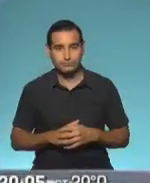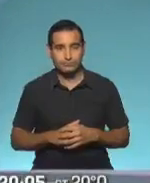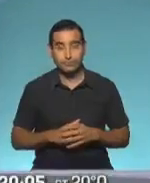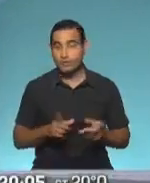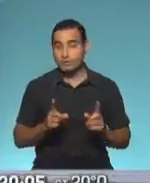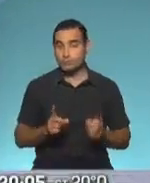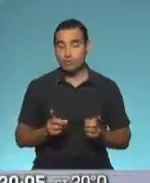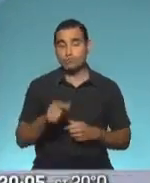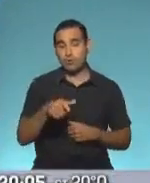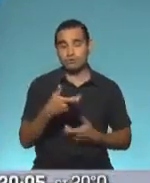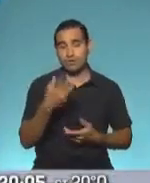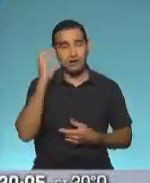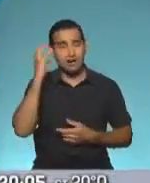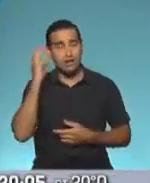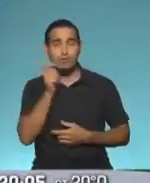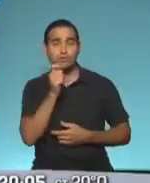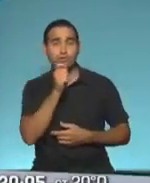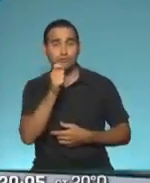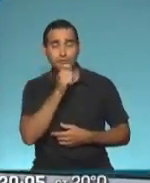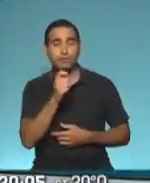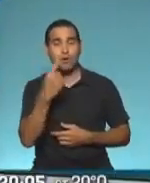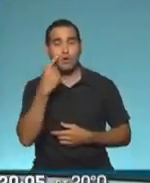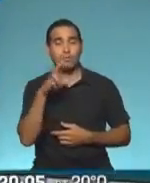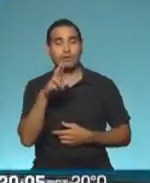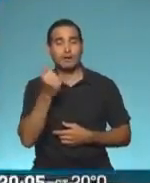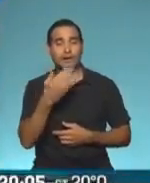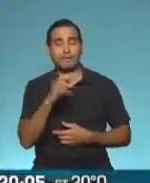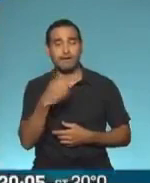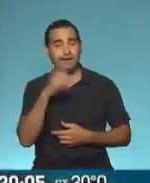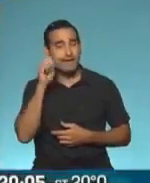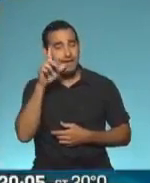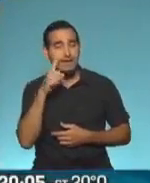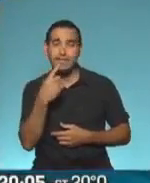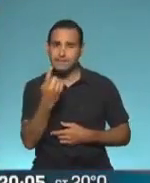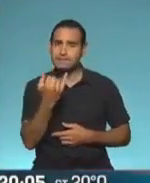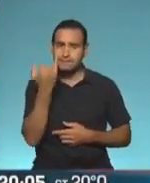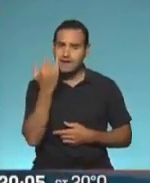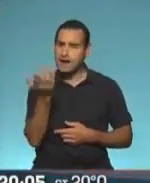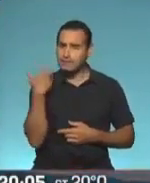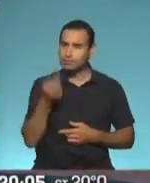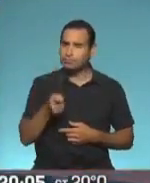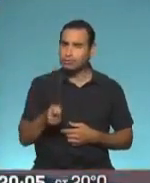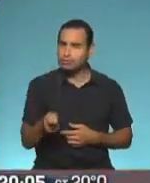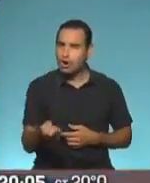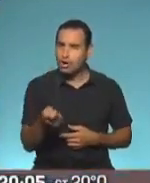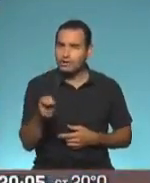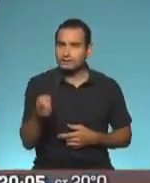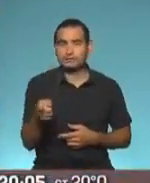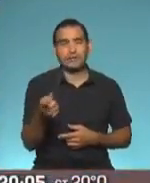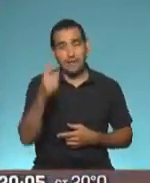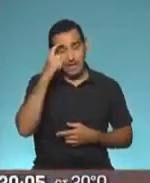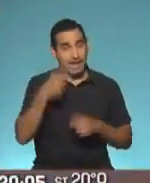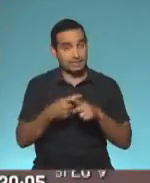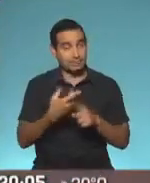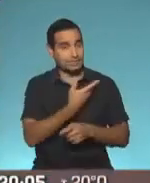A través de una nota radial, el camarista Luis Raffaelli ratificó que hubo presiones por parte del ex